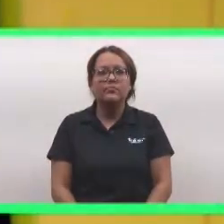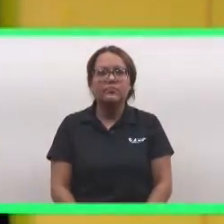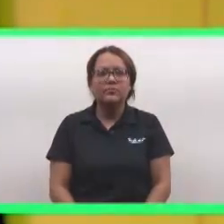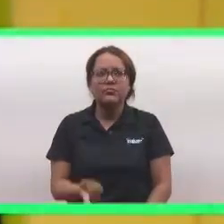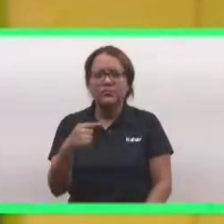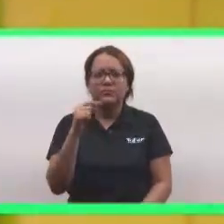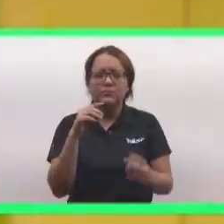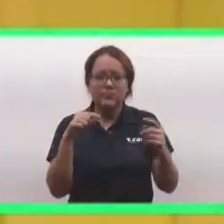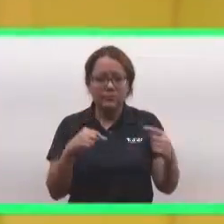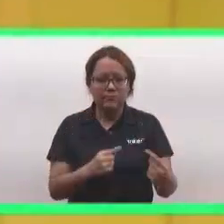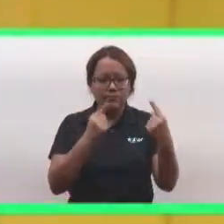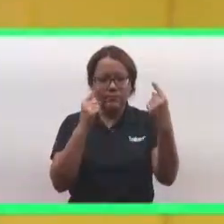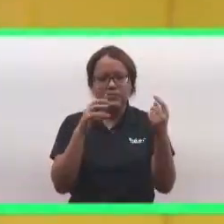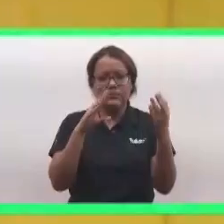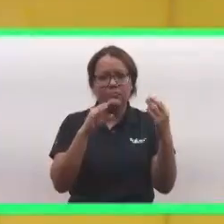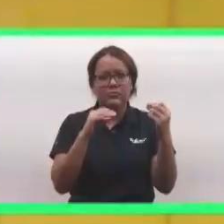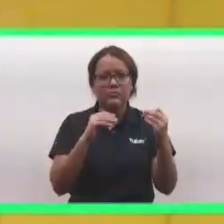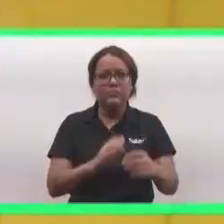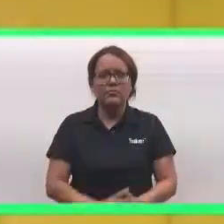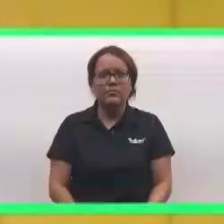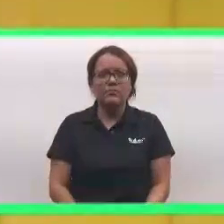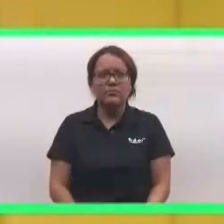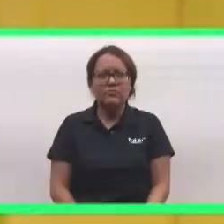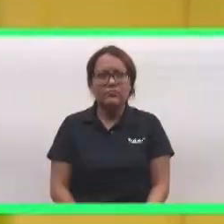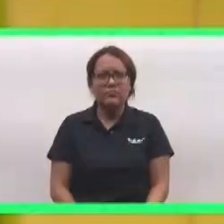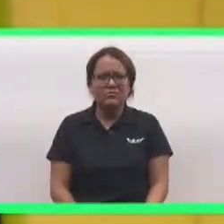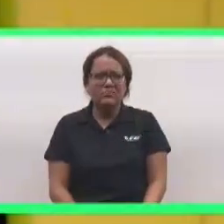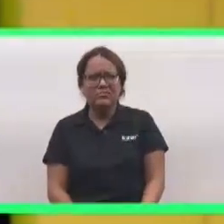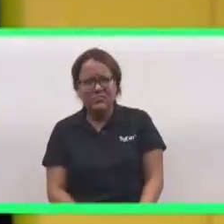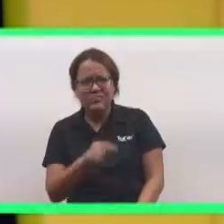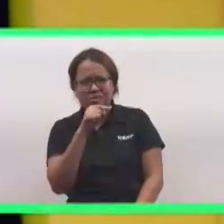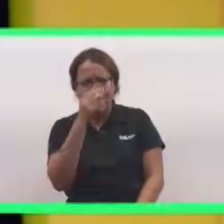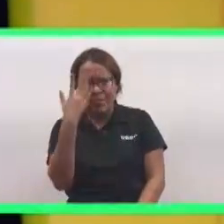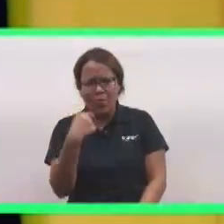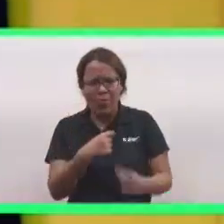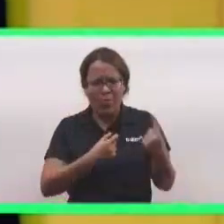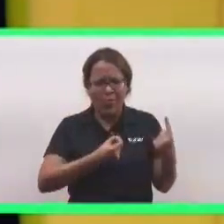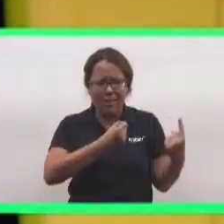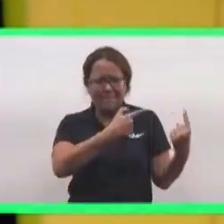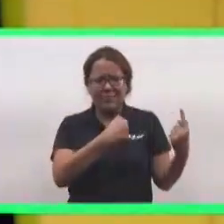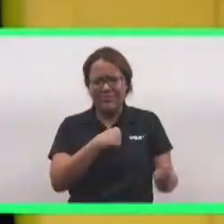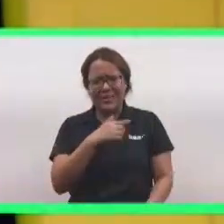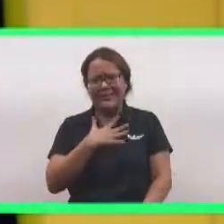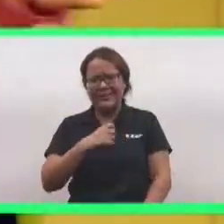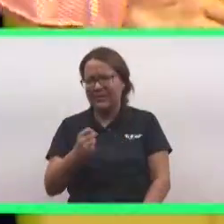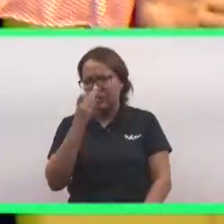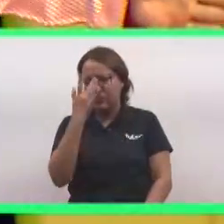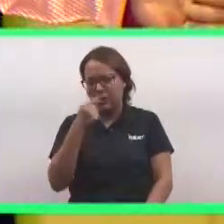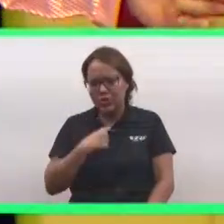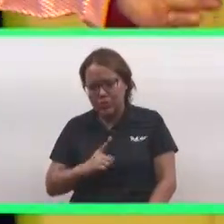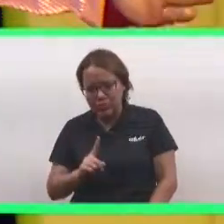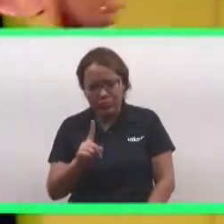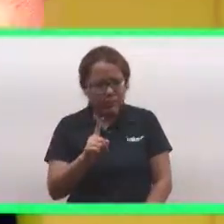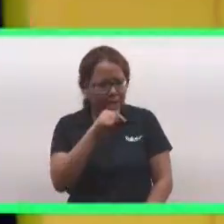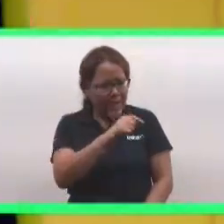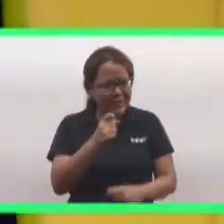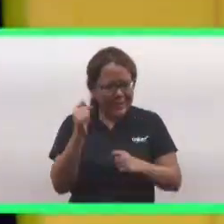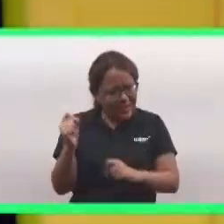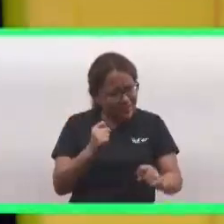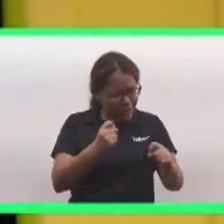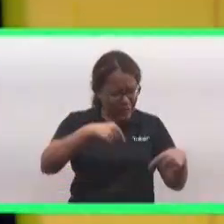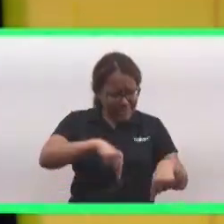Hable con su adversario. Ay, yo con esa vecina es que la detesto. Cada vez que salgo, aquí me he echado la basura.